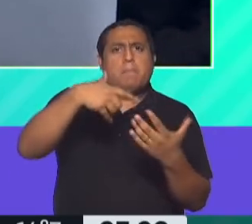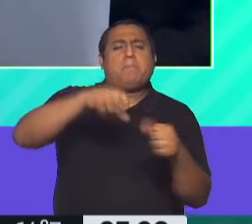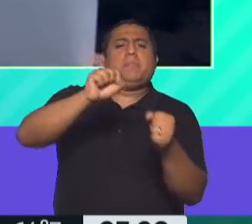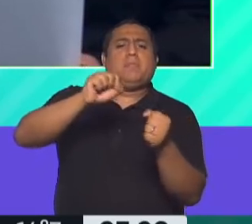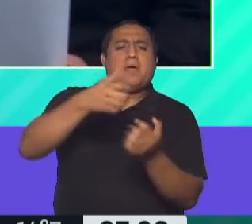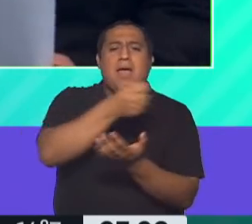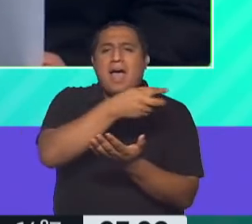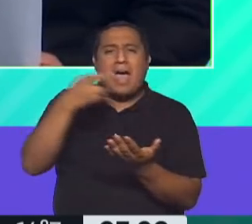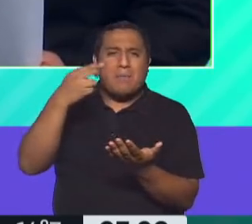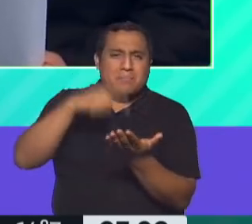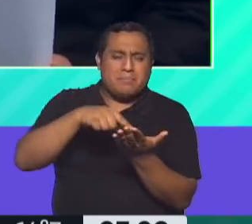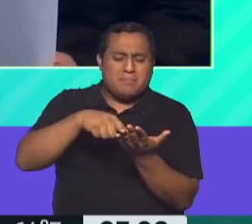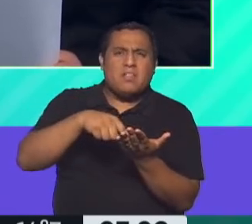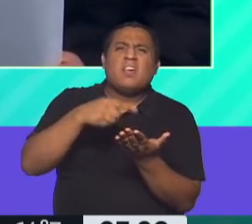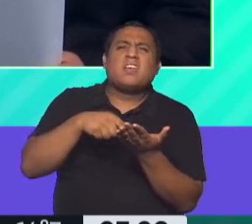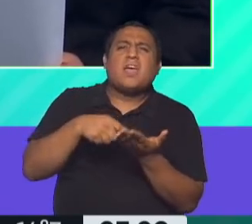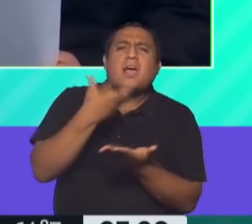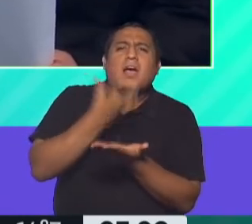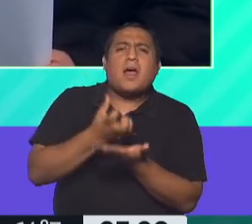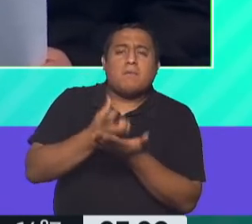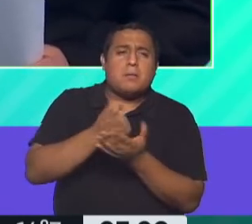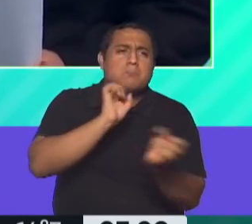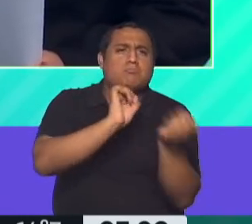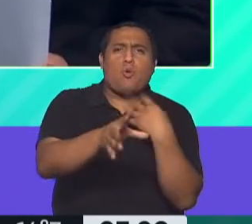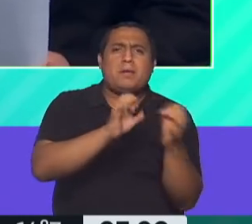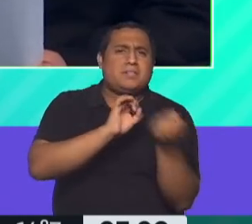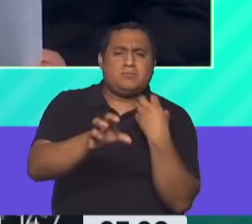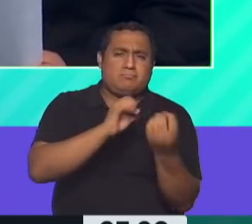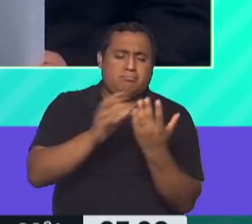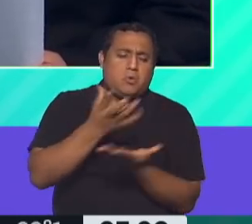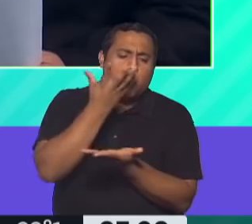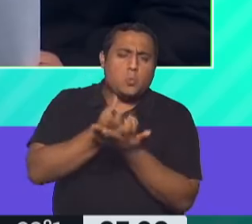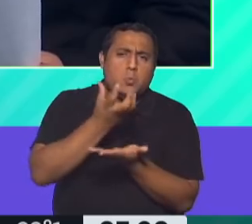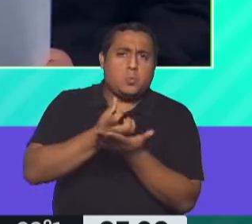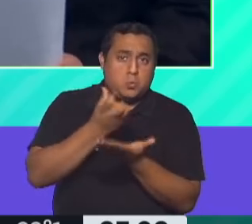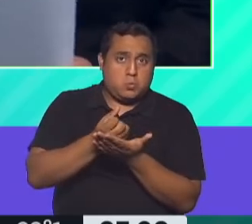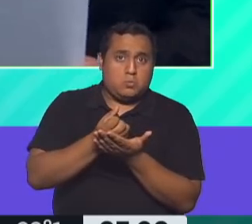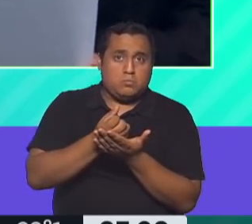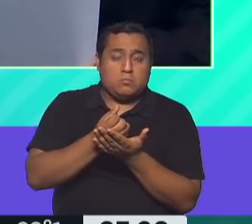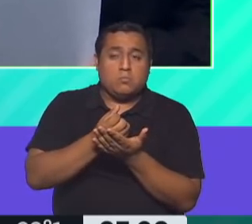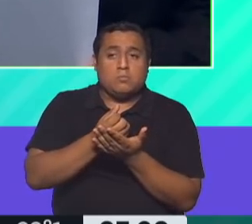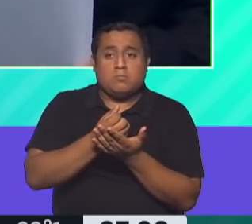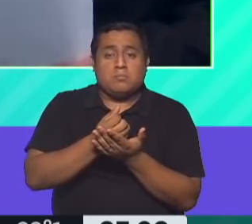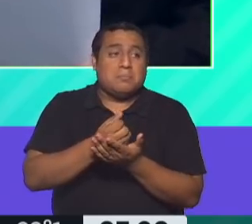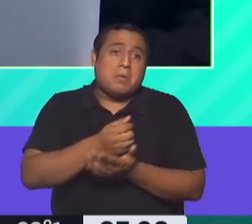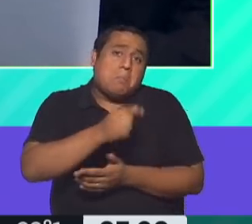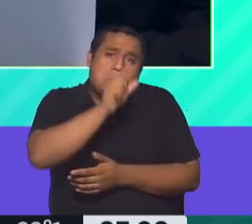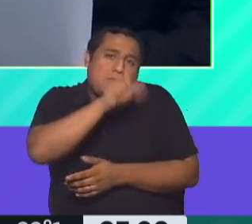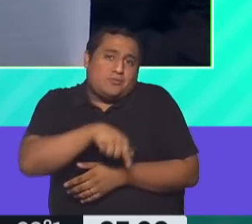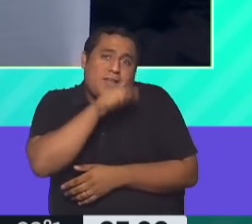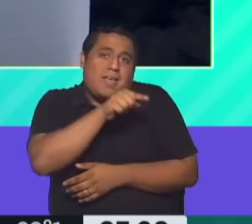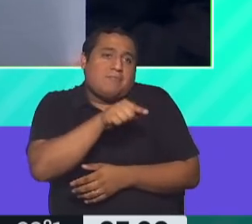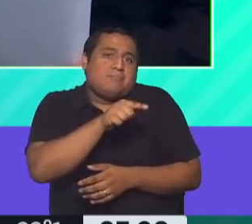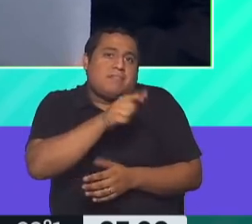Call Recorder. Es una grabadora de conversaciones que se instala voluntariamente. El titular del teléfono